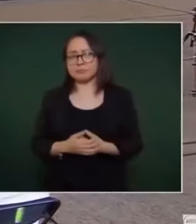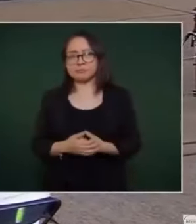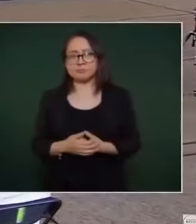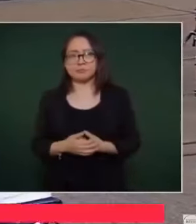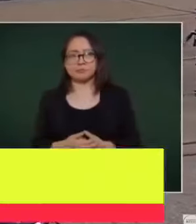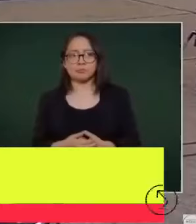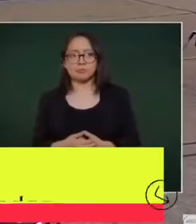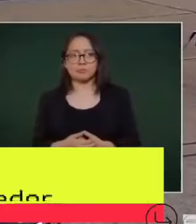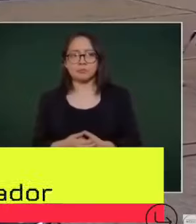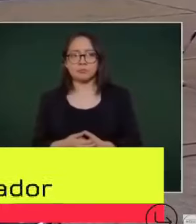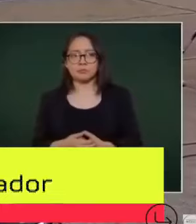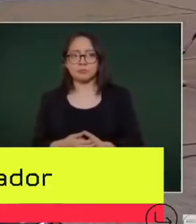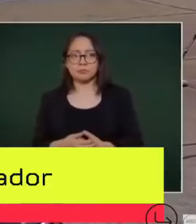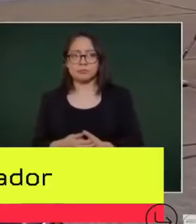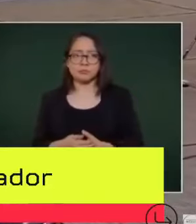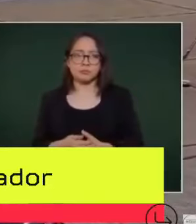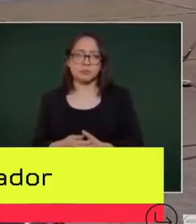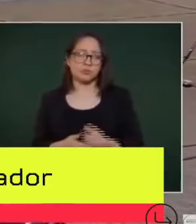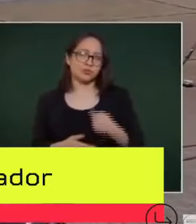un grupo